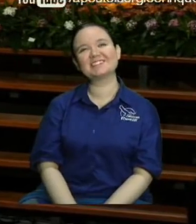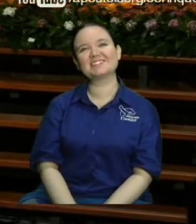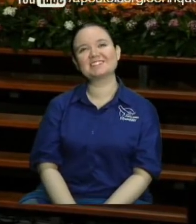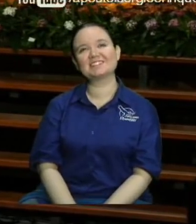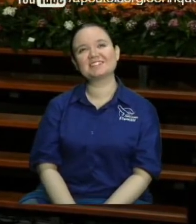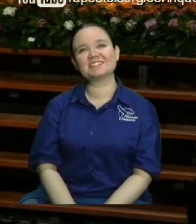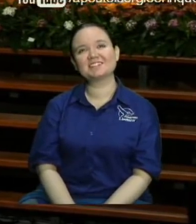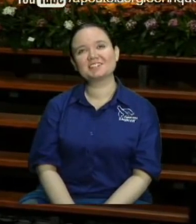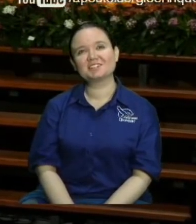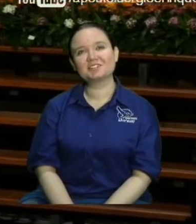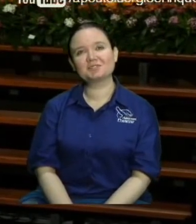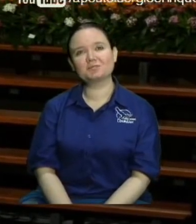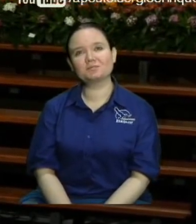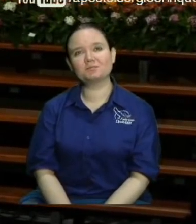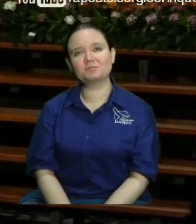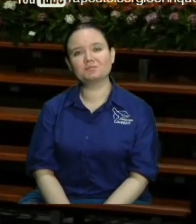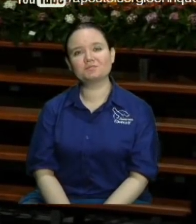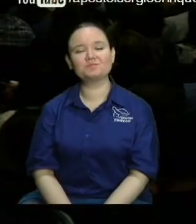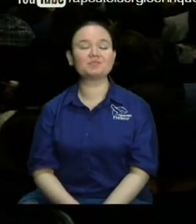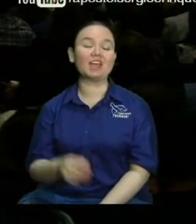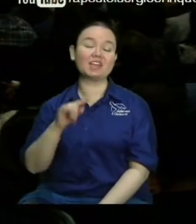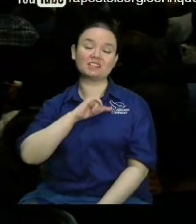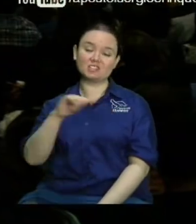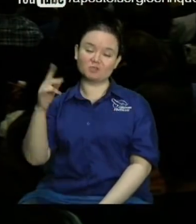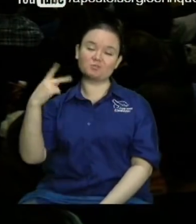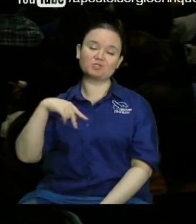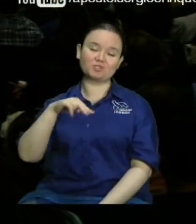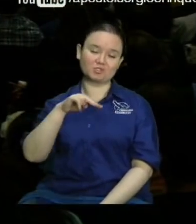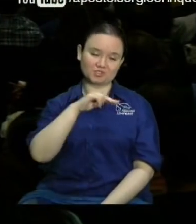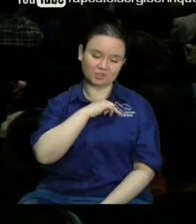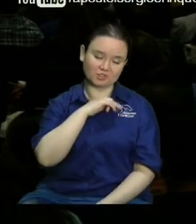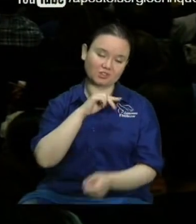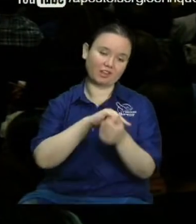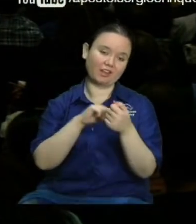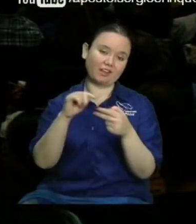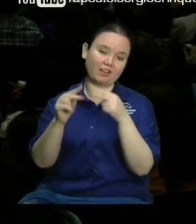La generación de Jesús, nosotros.